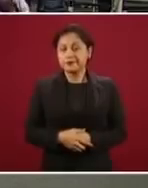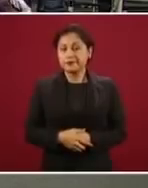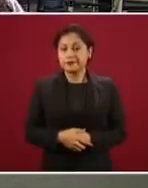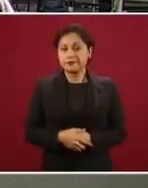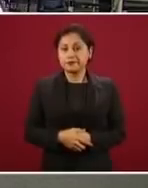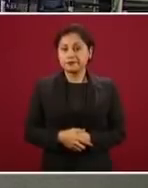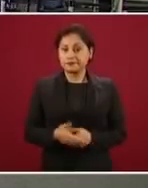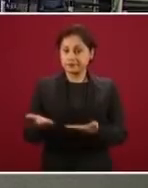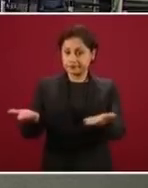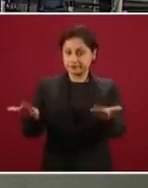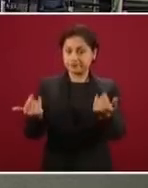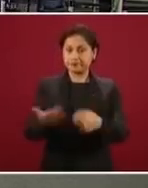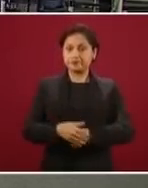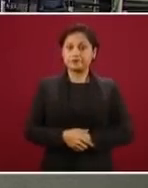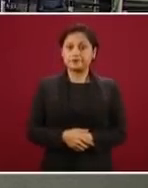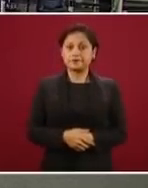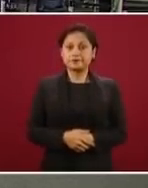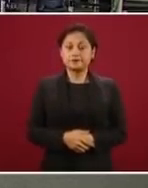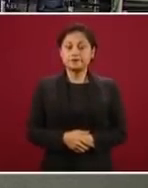adelante